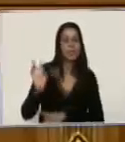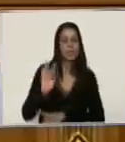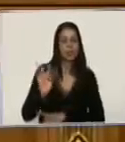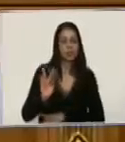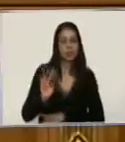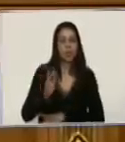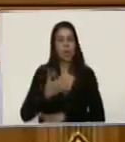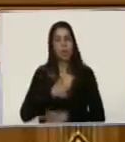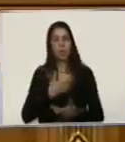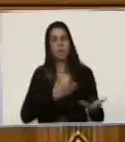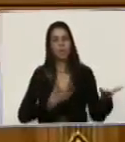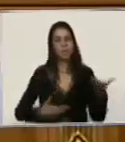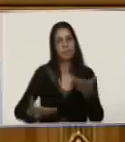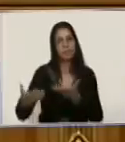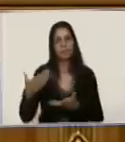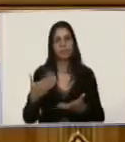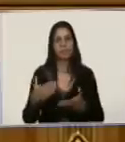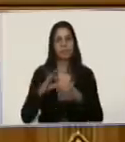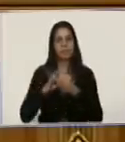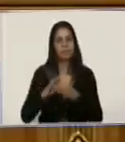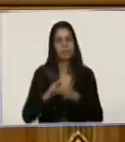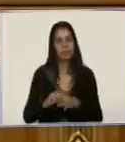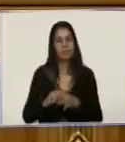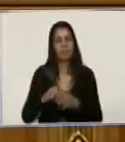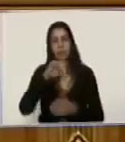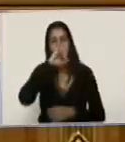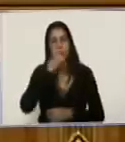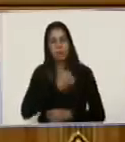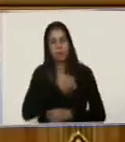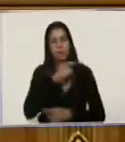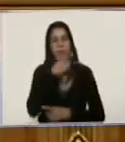el compañerismo, el patriotismo.